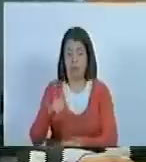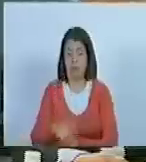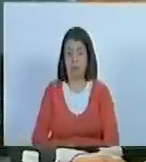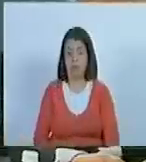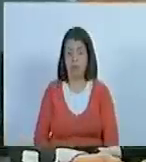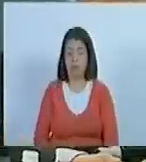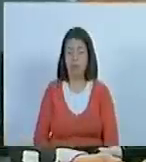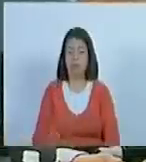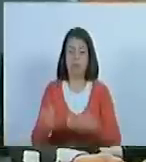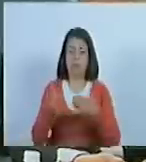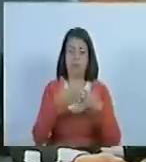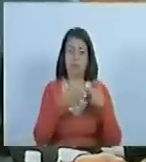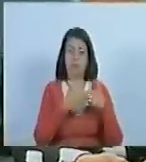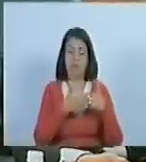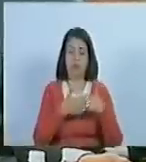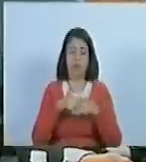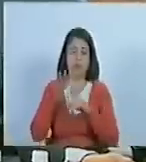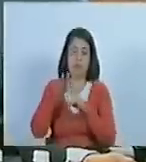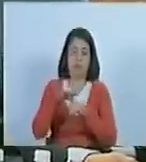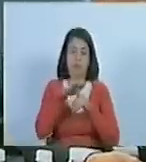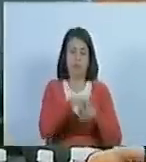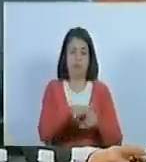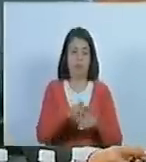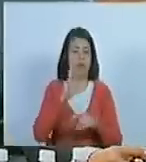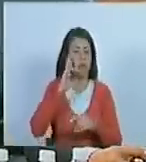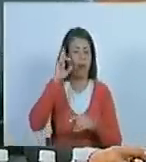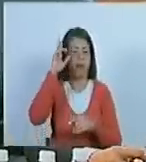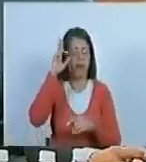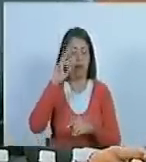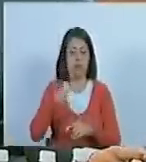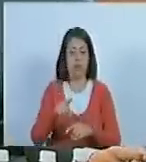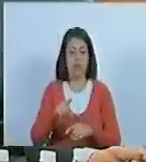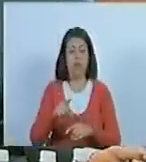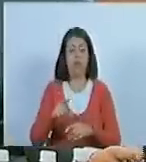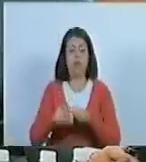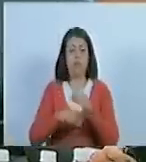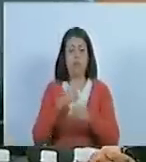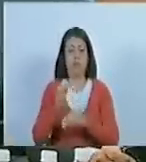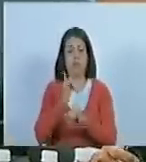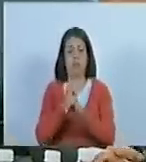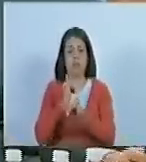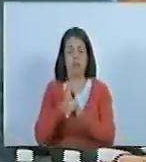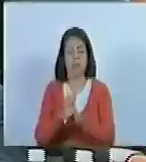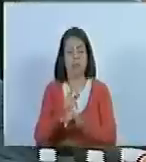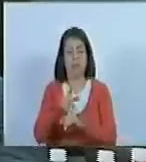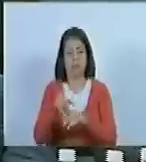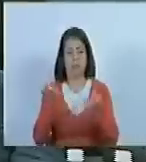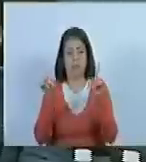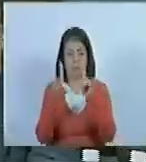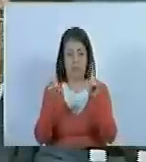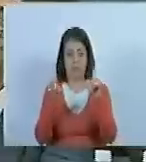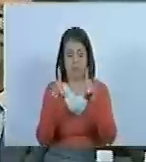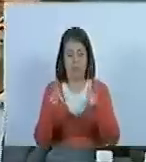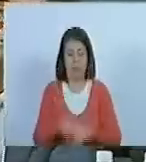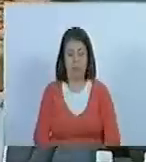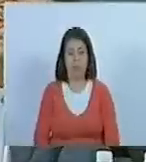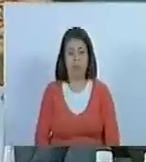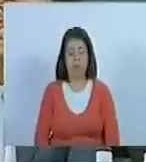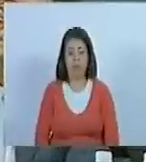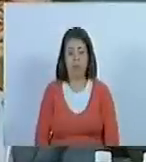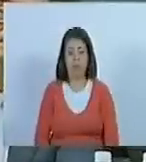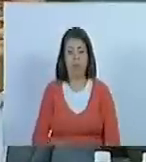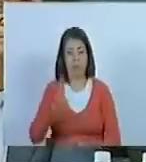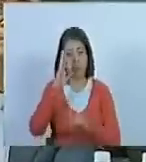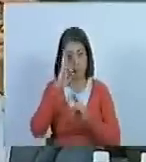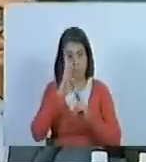los cierres y presiones a emisoras, los portales web y los canales de televisión. Con